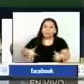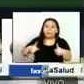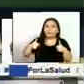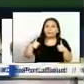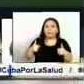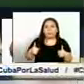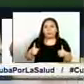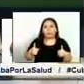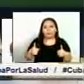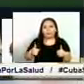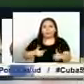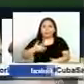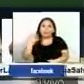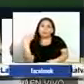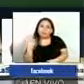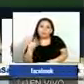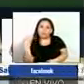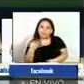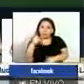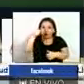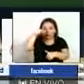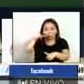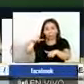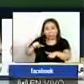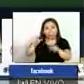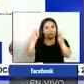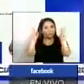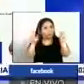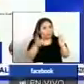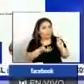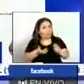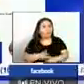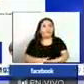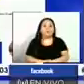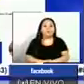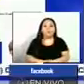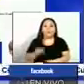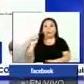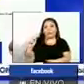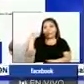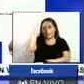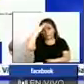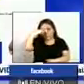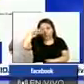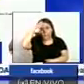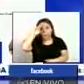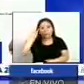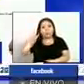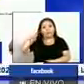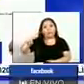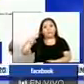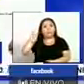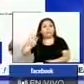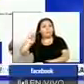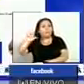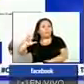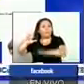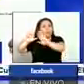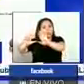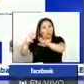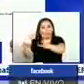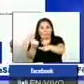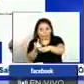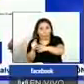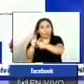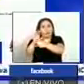con lo que se requiere de acuerdo a la situación de la pandemia Cuba ha registrado hasta la fecha 2.438 casos